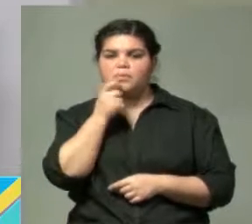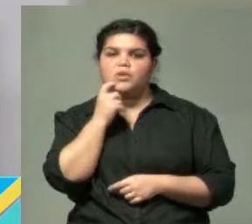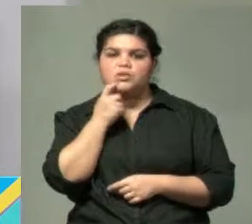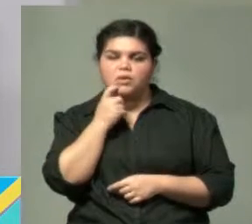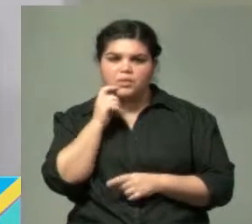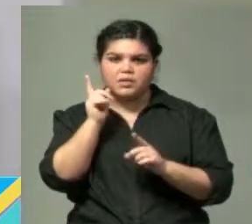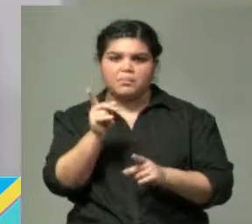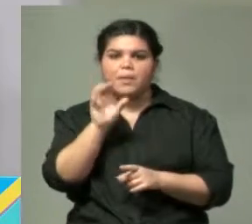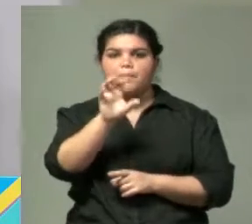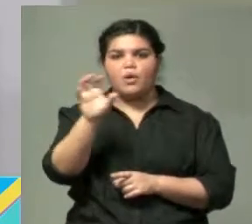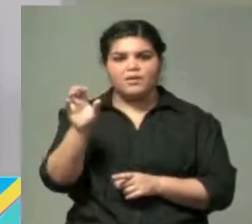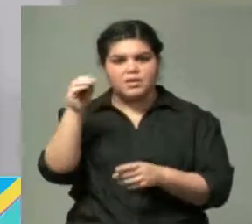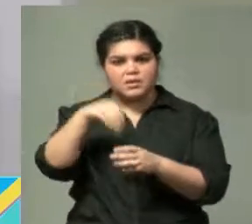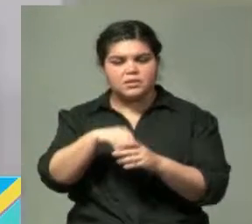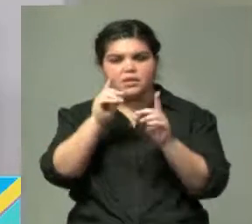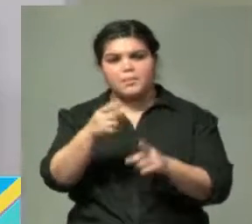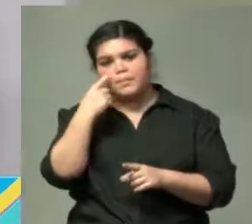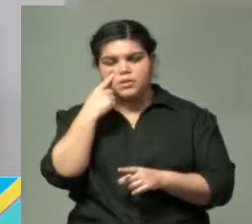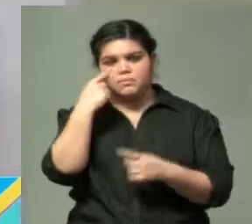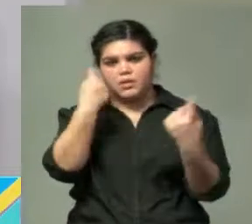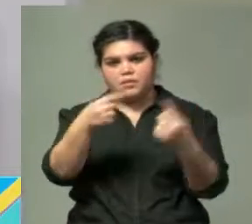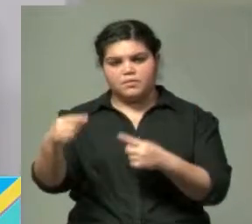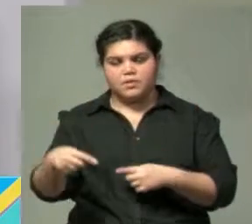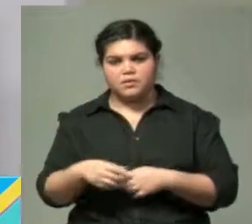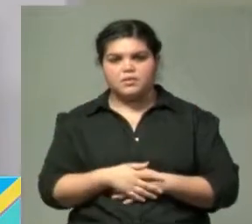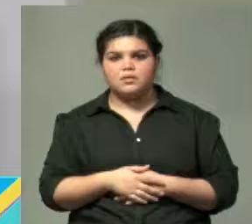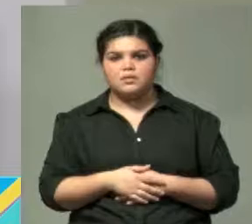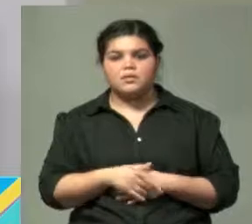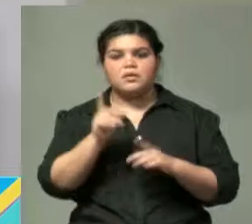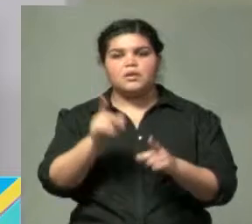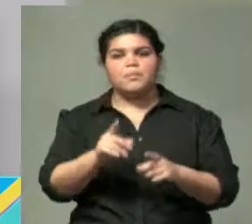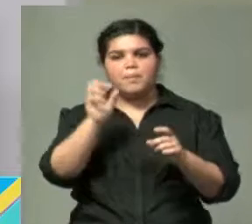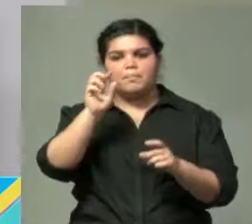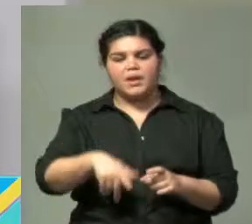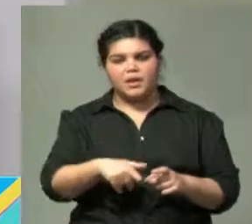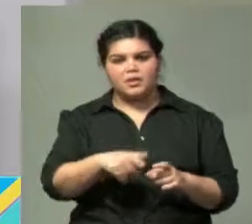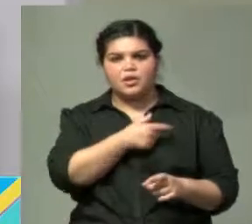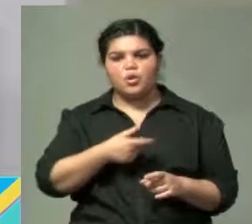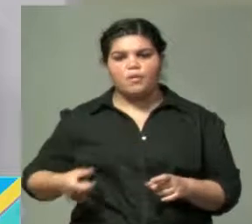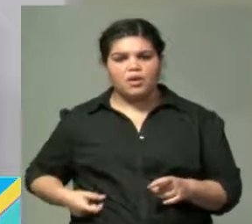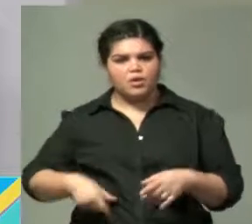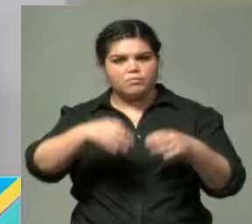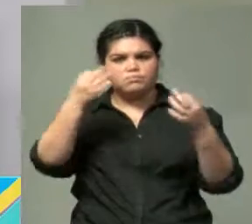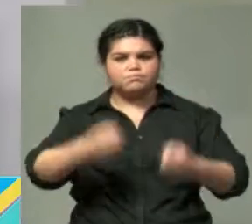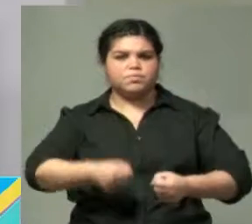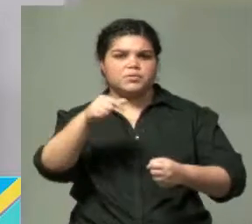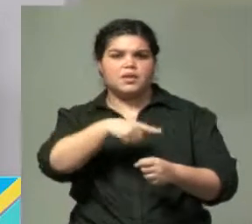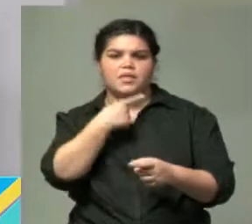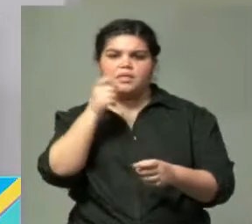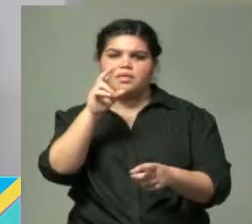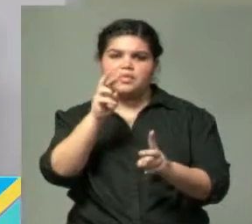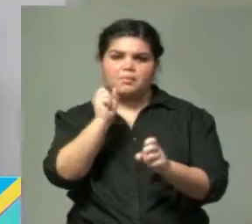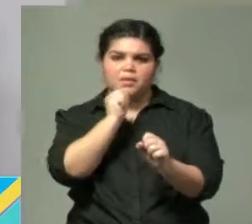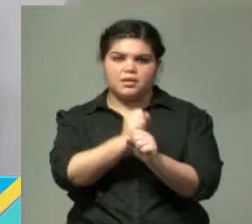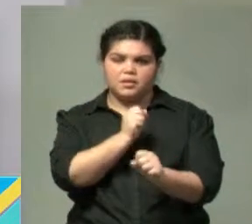dentro de la misma provincia, en distintos municipios, pero también hay políticas de Estado que son determinantes en materia de empleo. Por